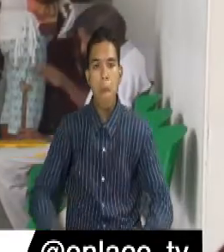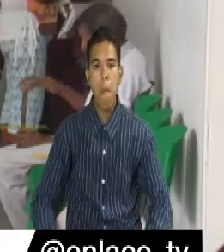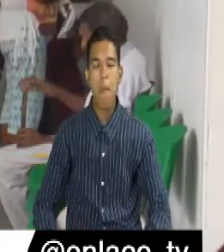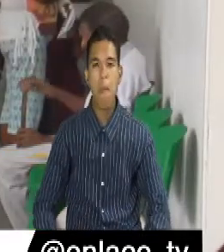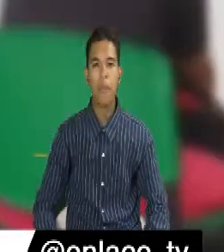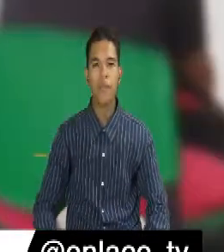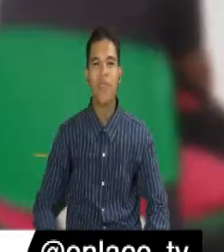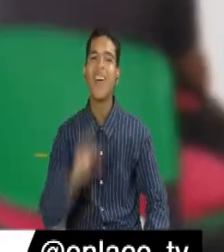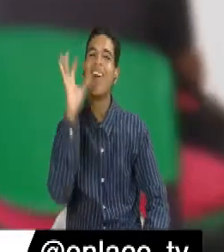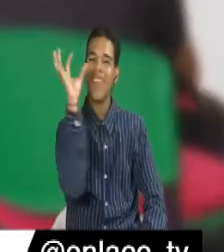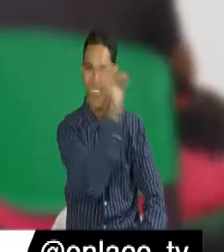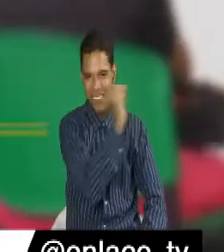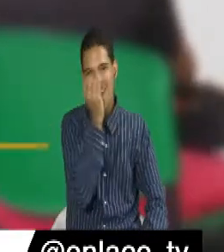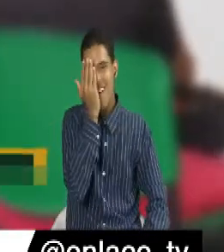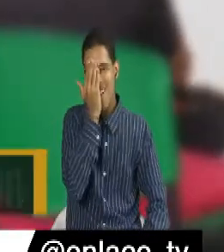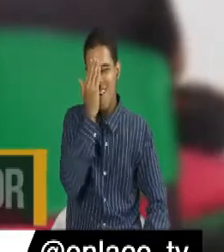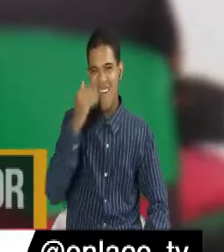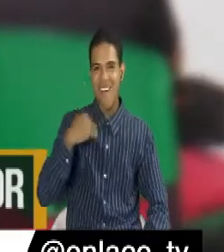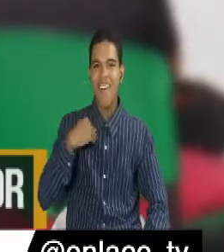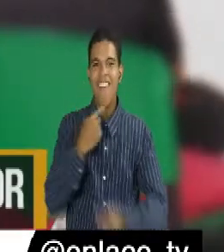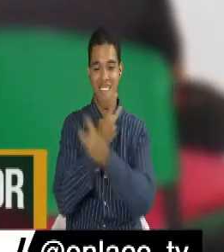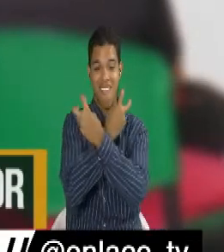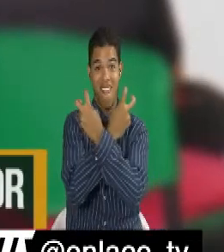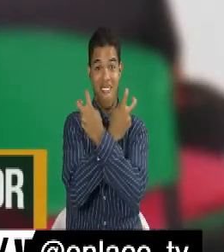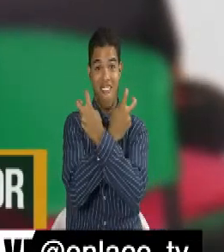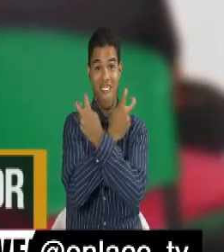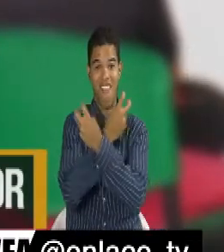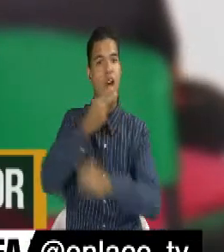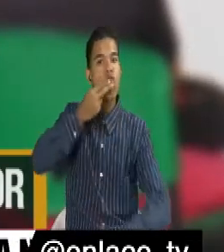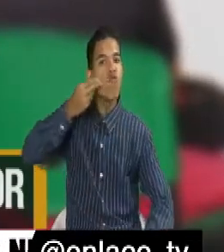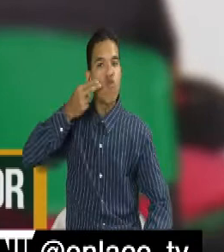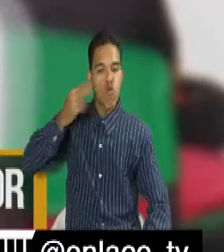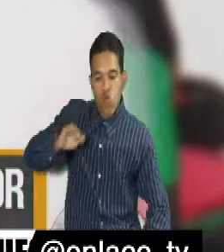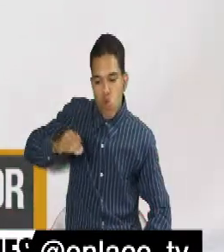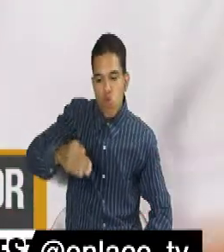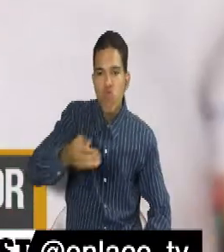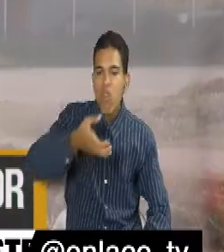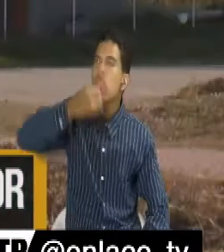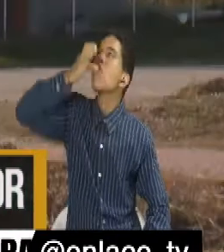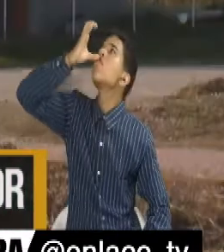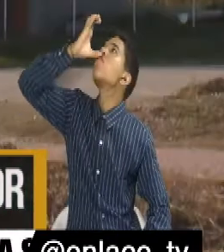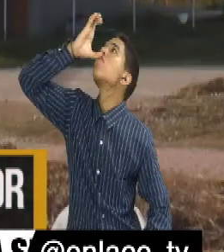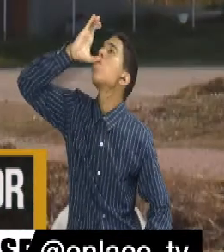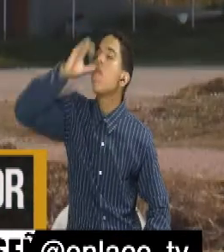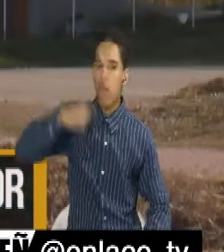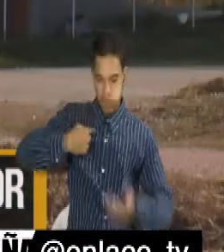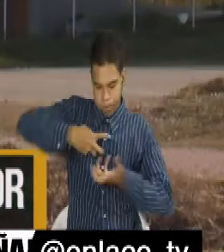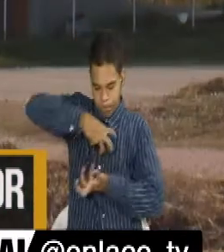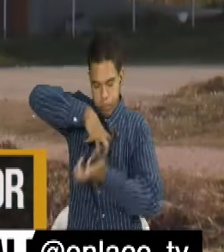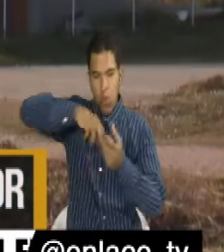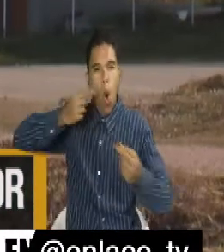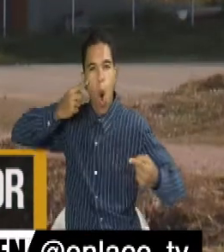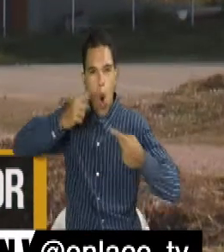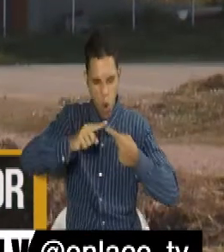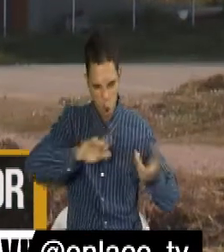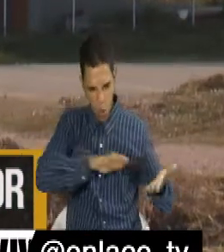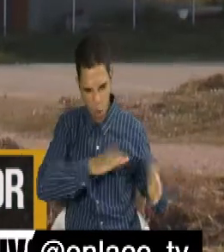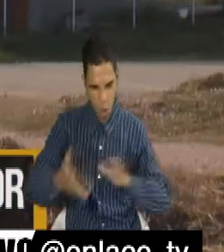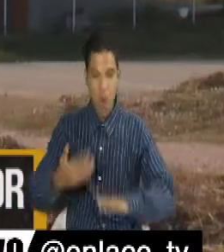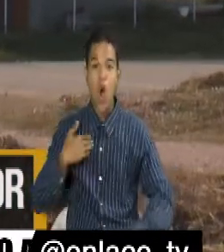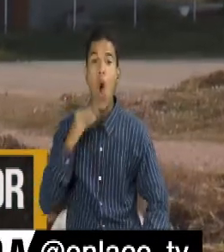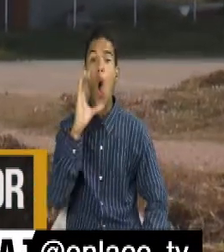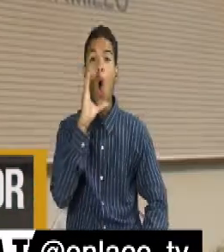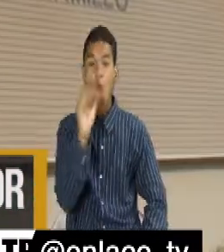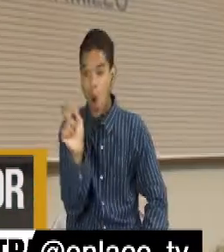tomándose una sustancia tóxica, Óscar Jaramillo, secretario de Educación, reaccionó afirmando que en la institución educativa solo reposa